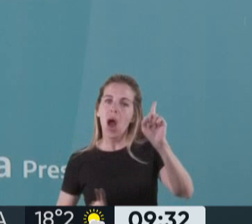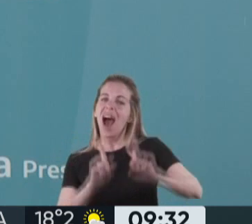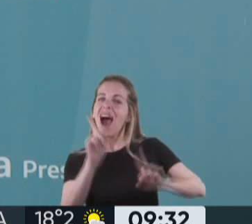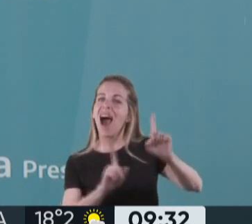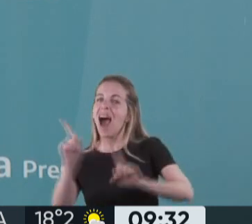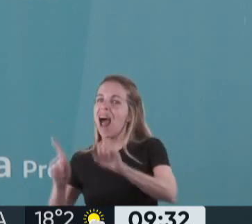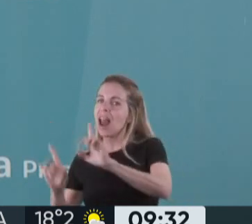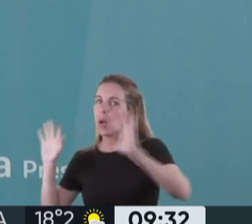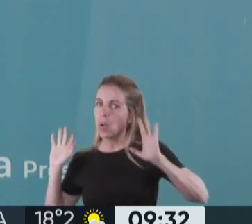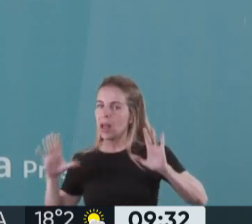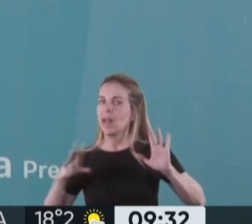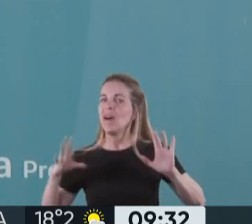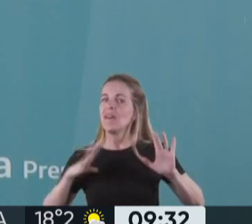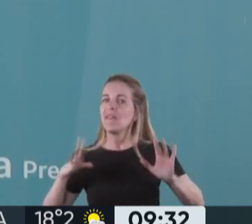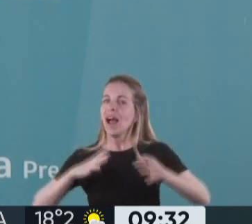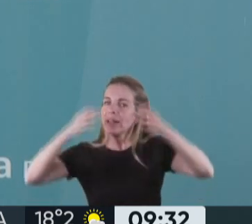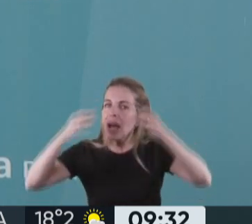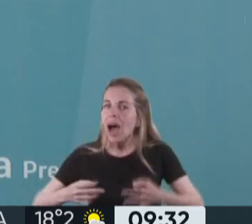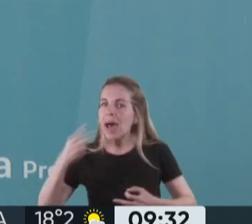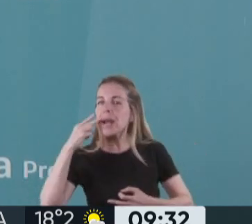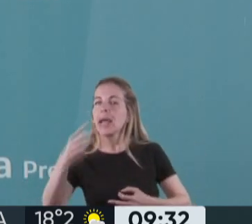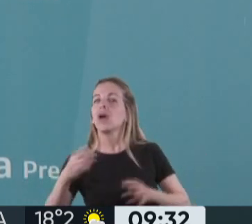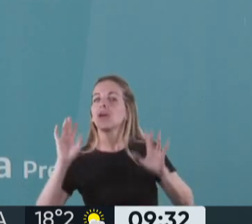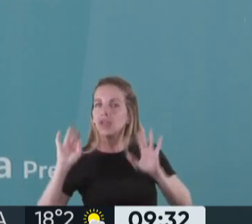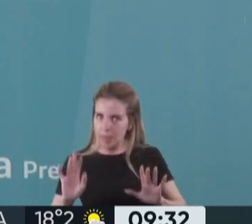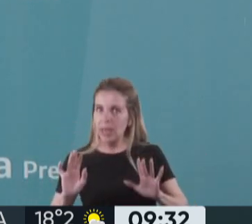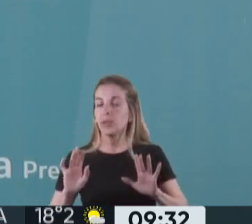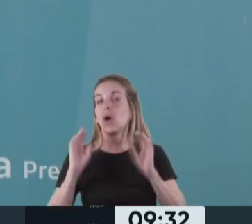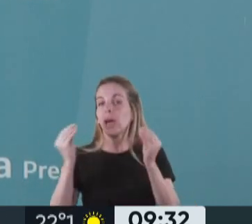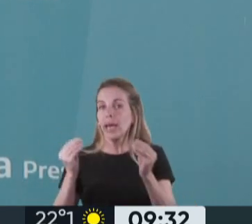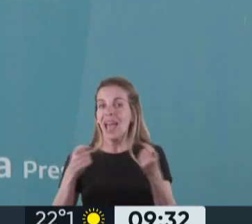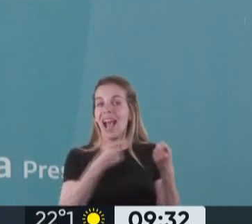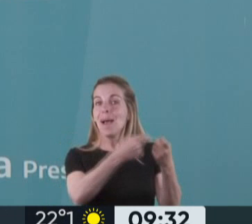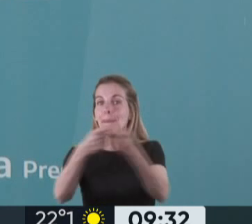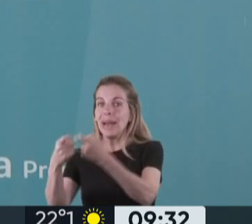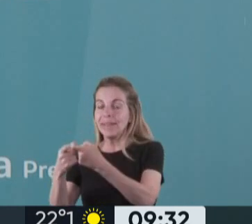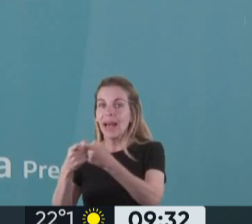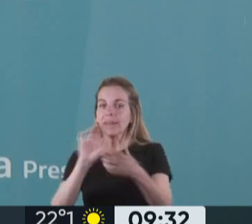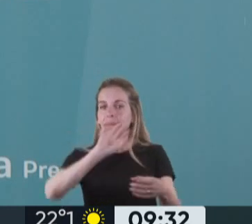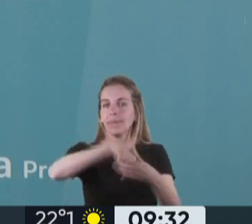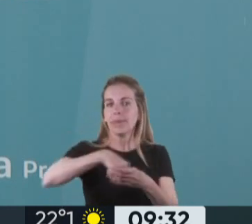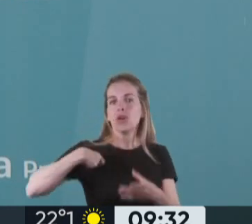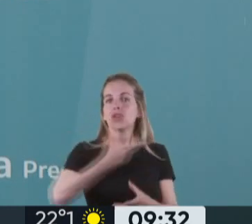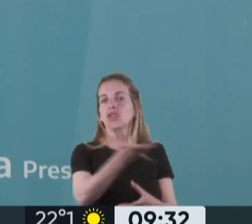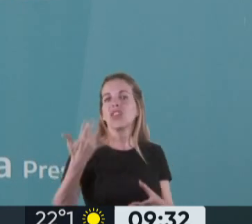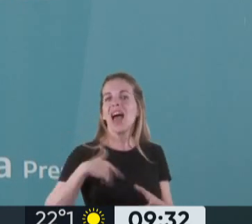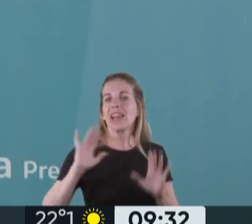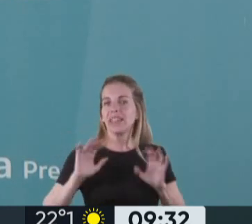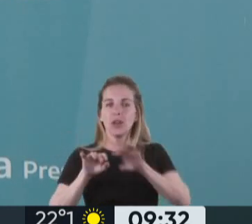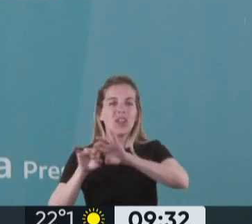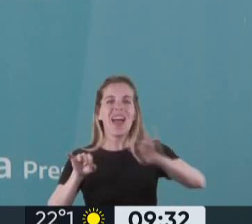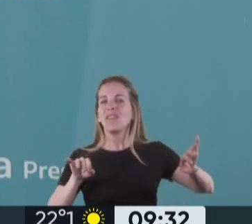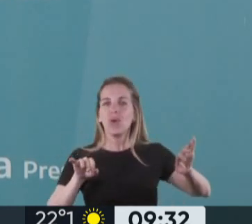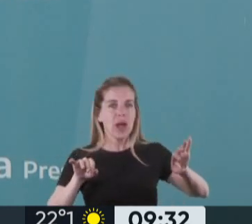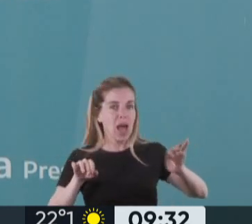es incapacidad para ver que no son un sector aparte de la sociedad argentina. Si ellos ganan todo lo que quieren